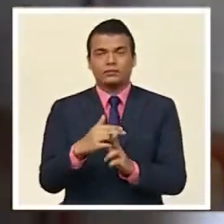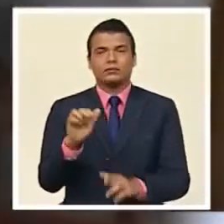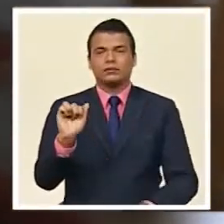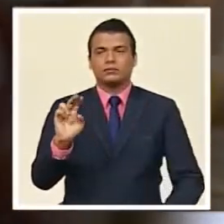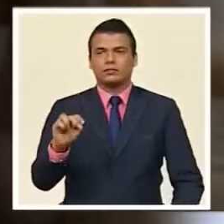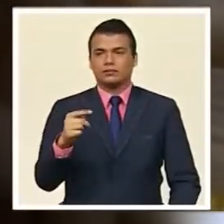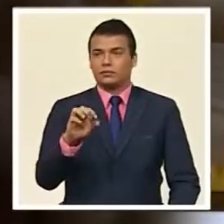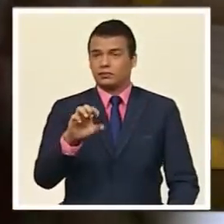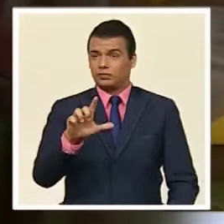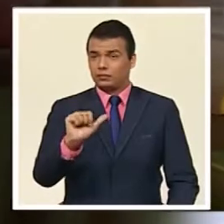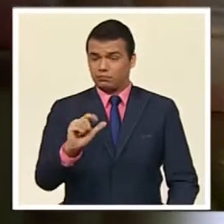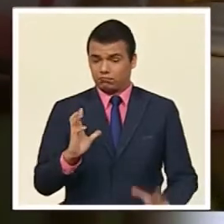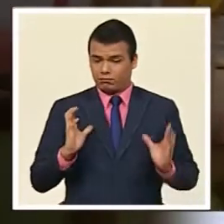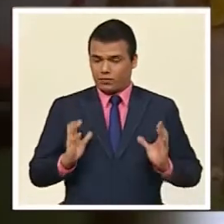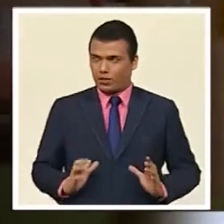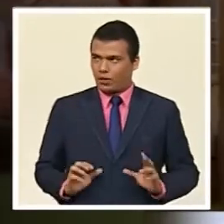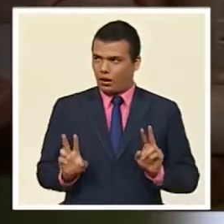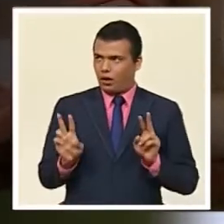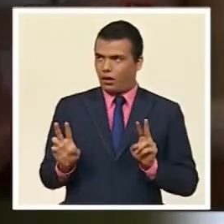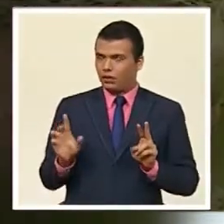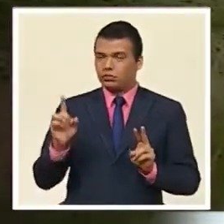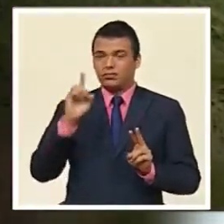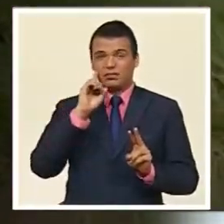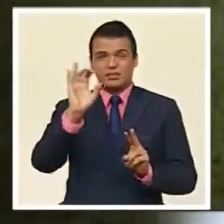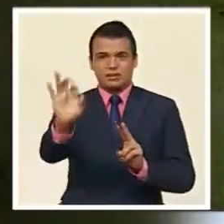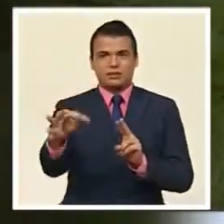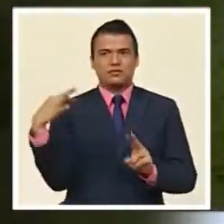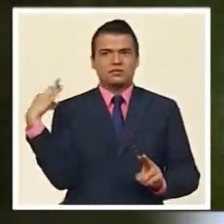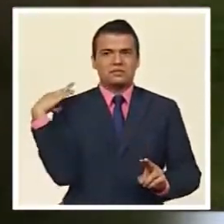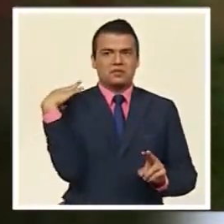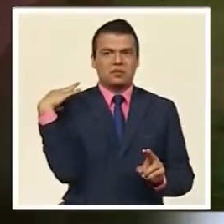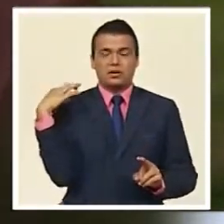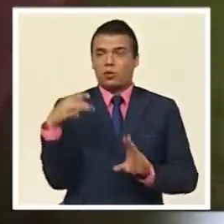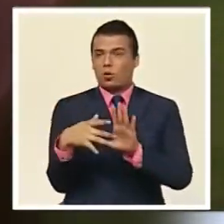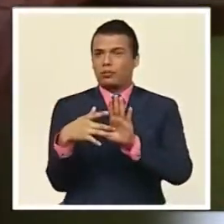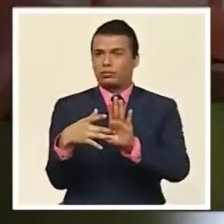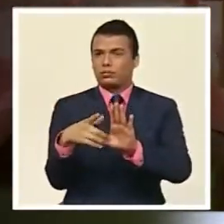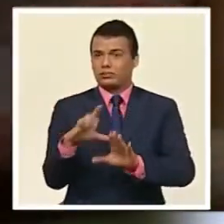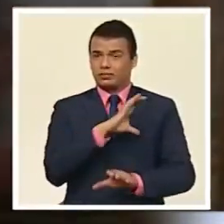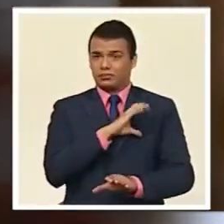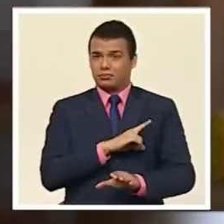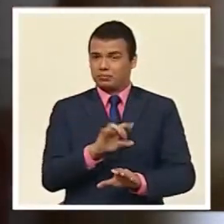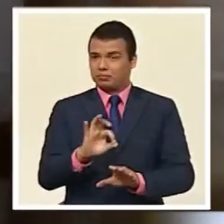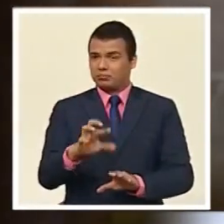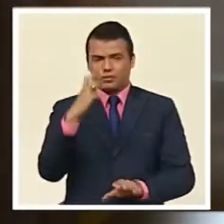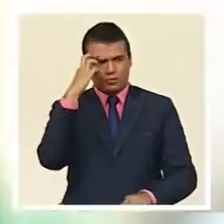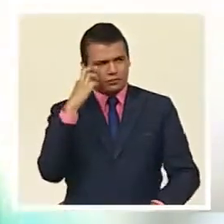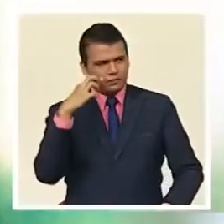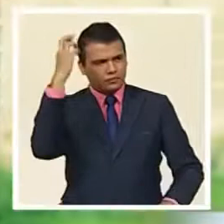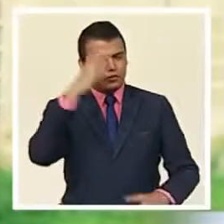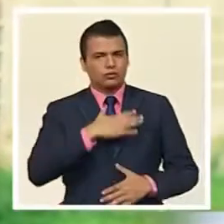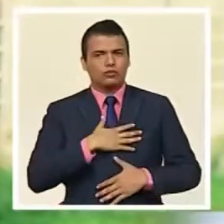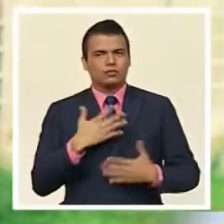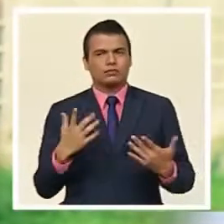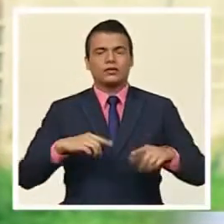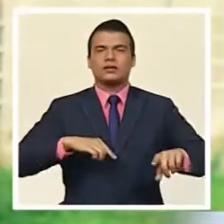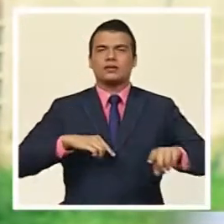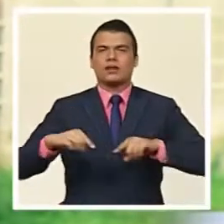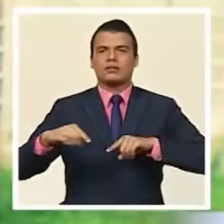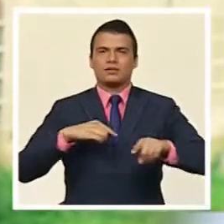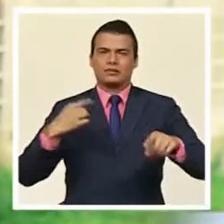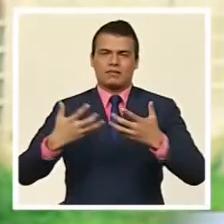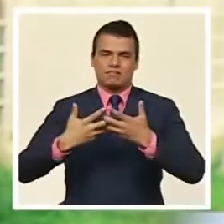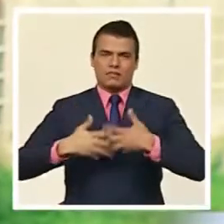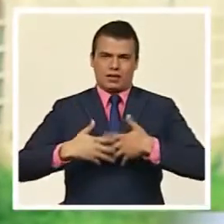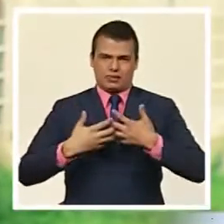Cifuentes y con un cuerpo envidiable promete ser una de las modelos más codiciadas de la ciudad de Cali. Mi profesión realmente es administración de